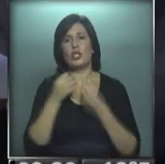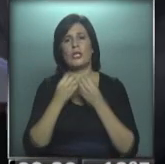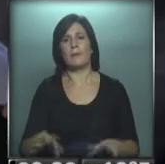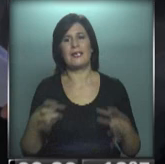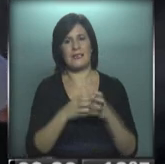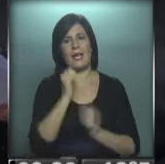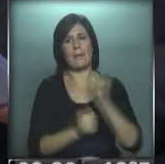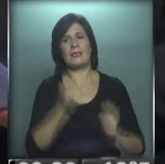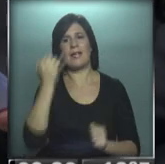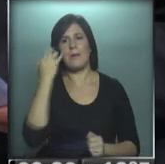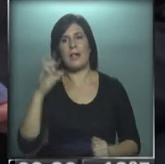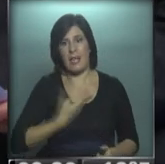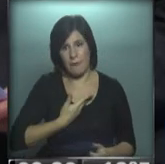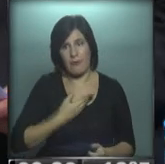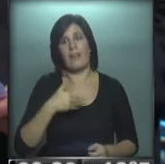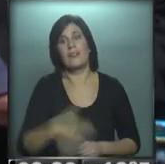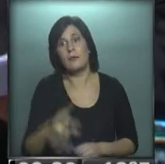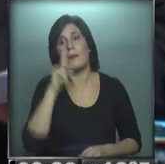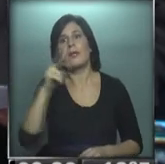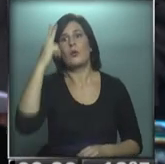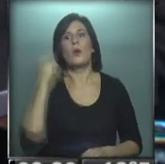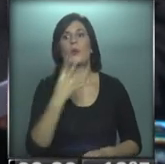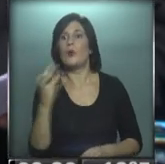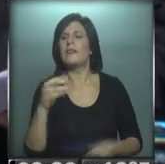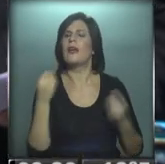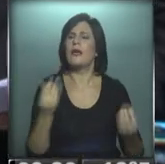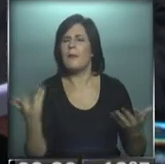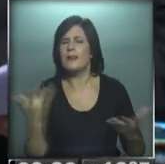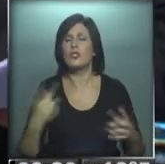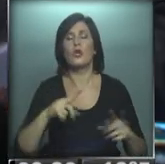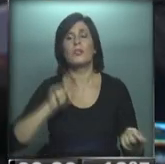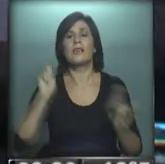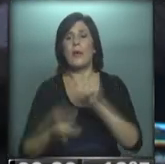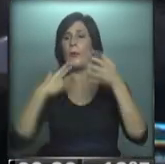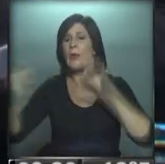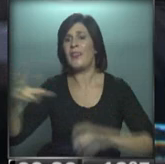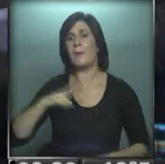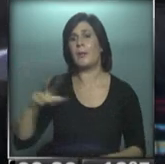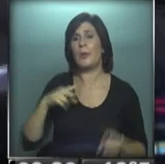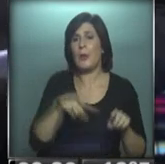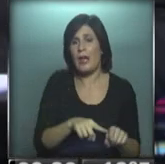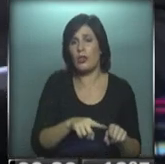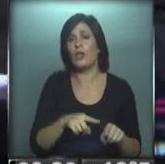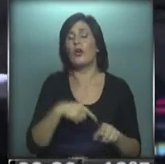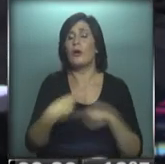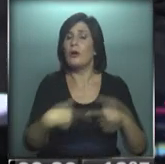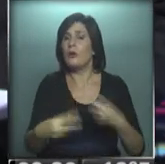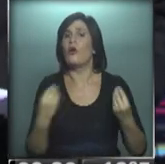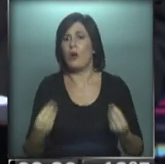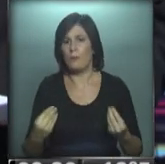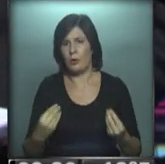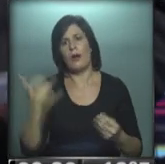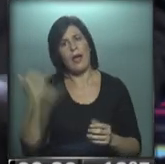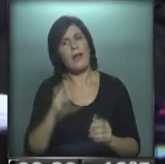la década del 40, del 50, los caminos que llevaron a YPF a la privatización? Un camino y una historia que tiene un capítulo que vamos a